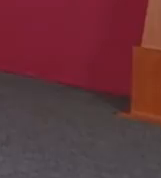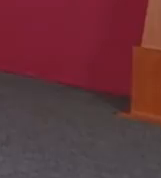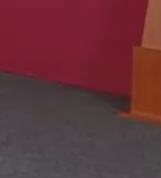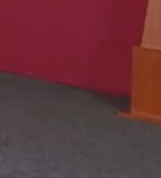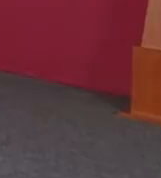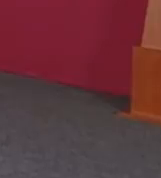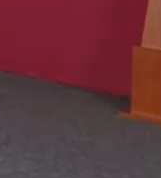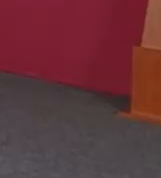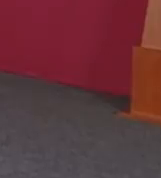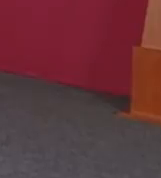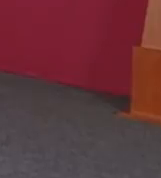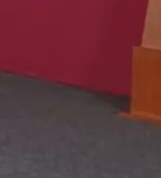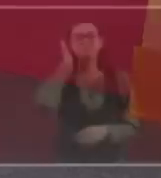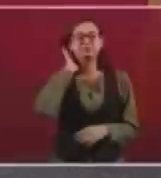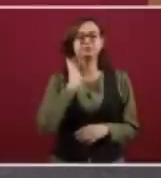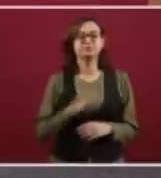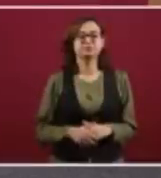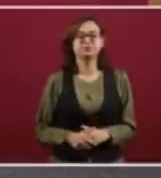y